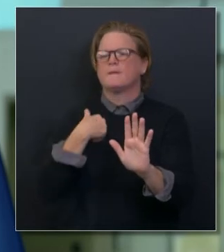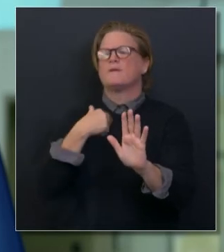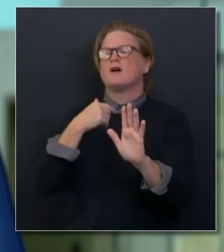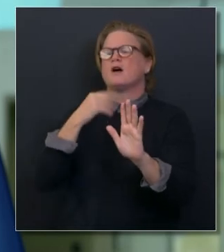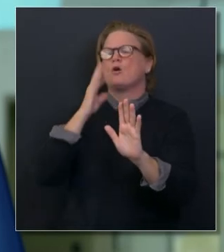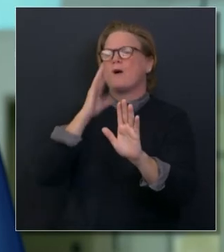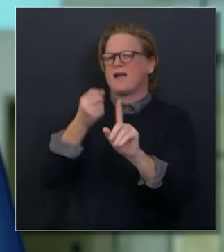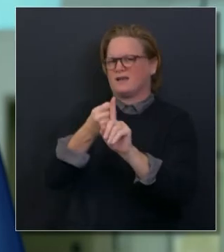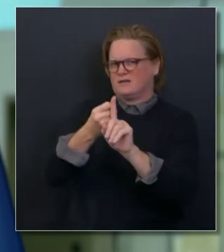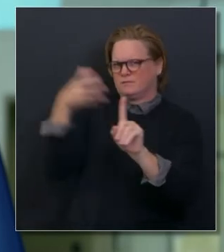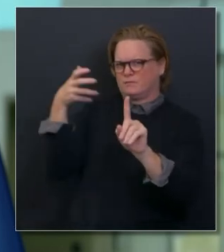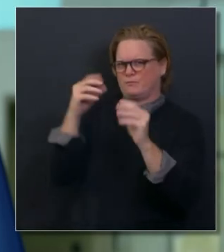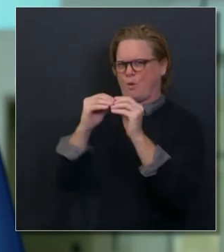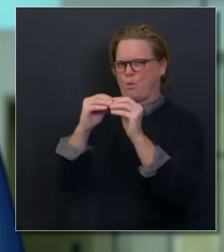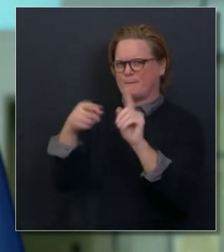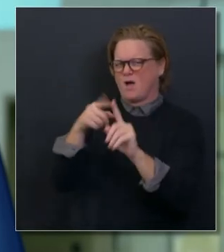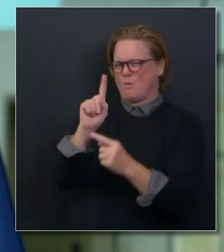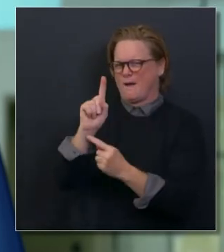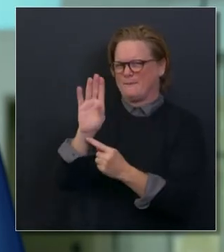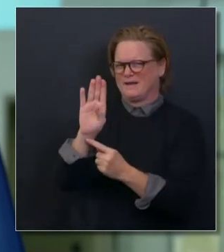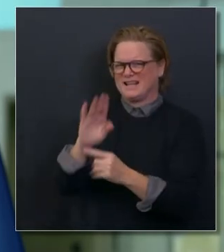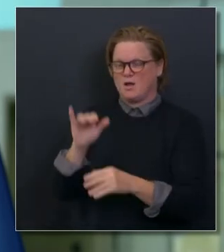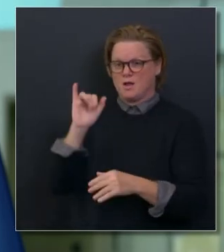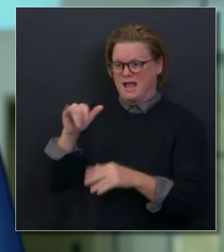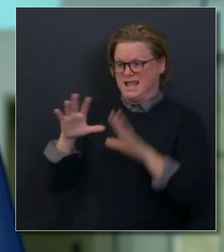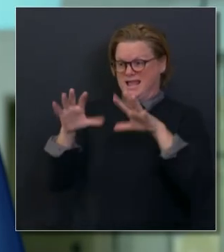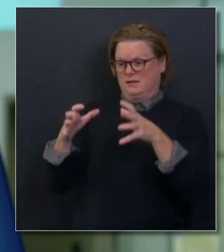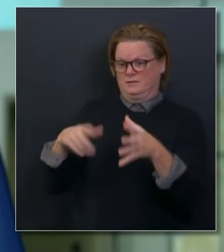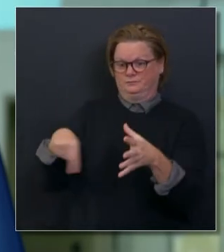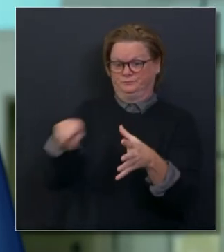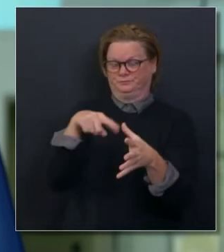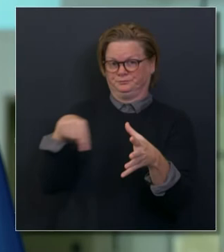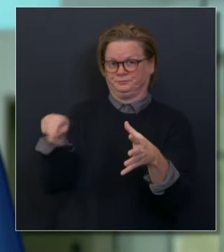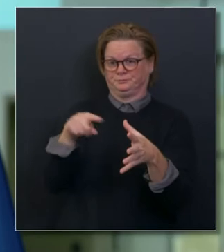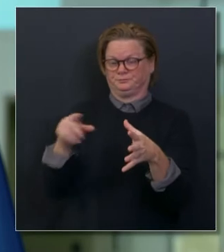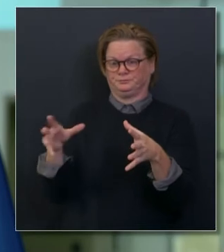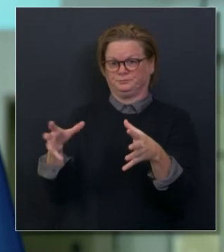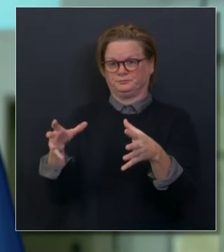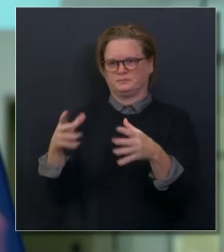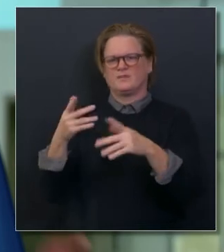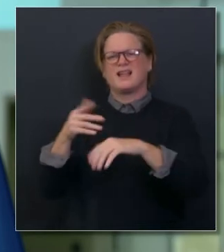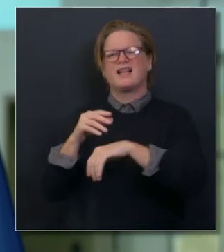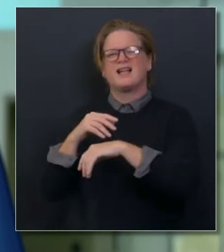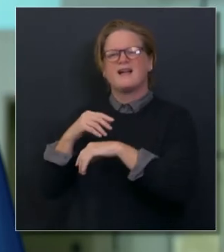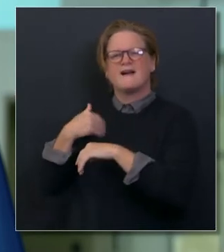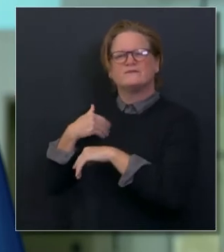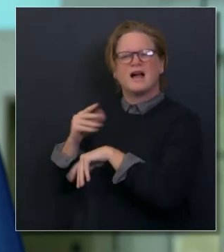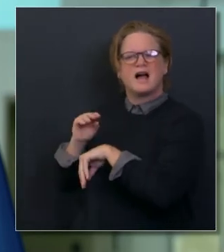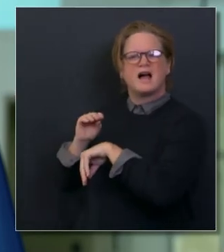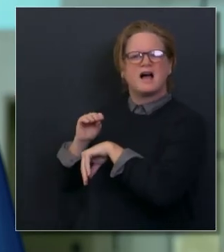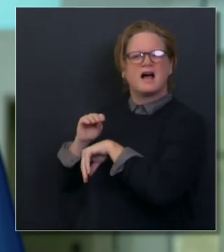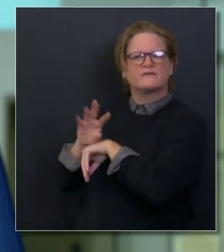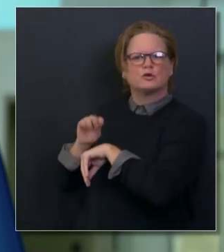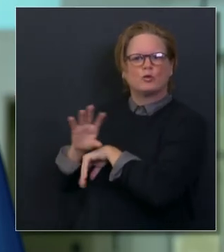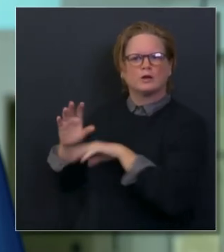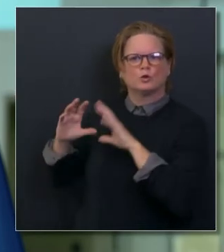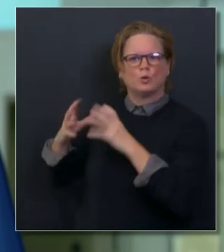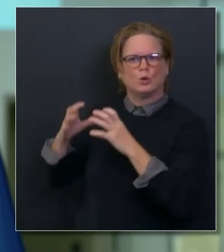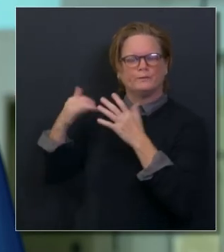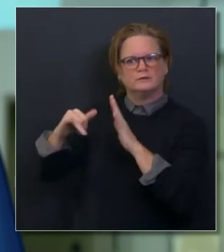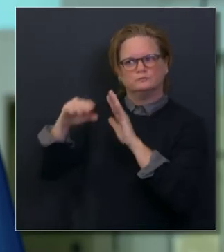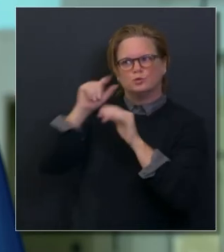que sintonicen mañana en esta plática con el comité consultorio. Puede oír usted todos los